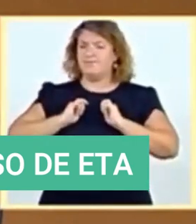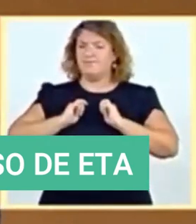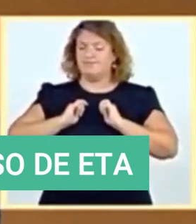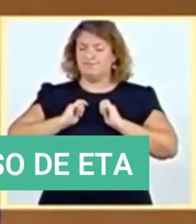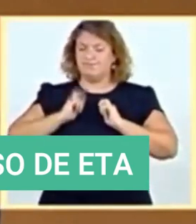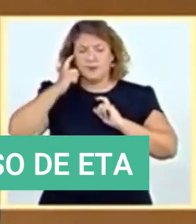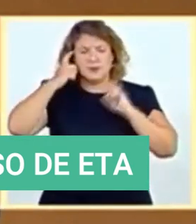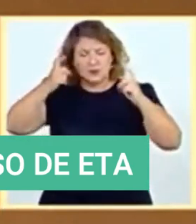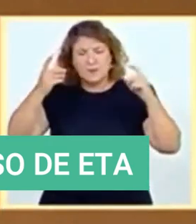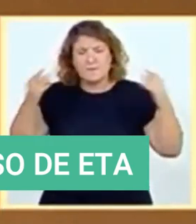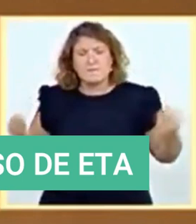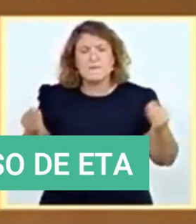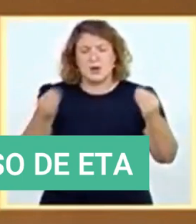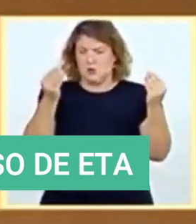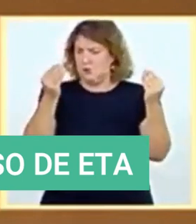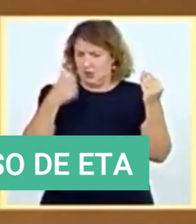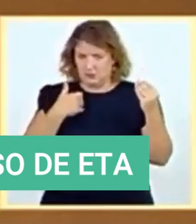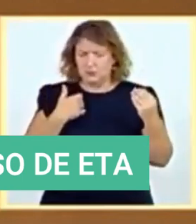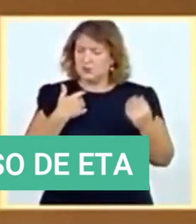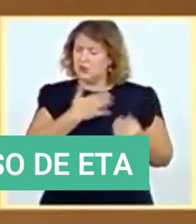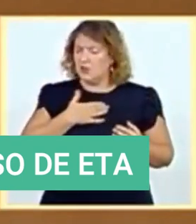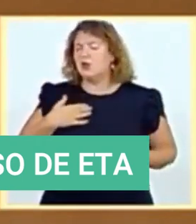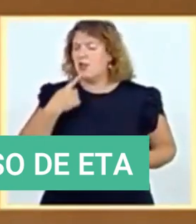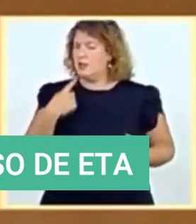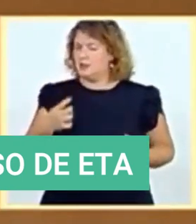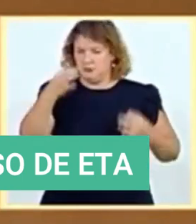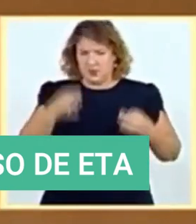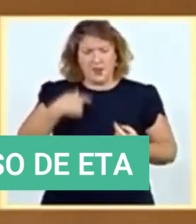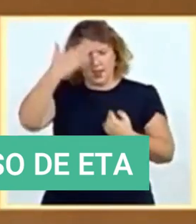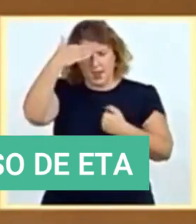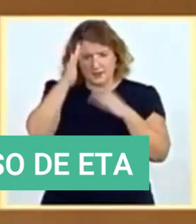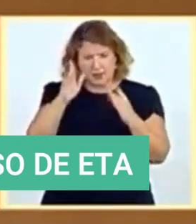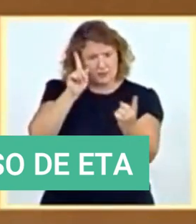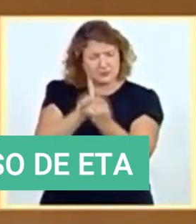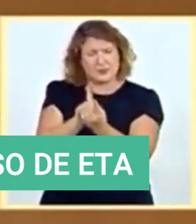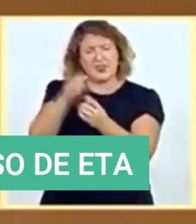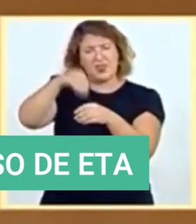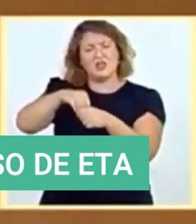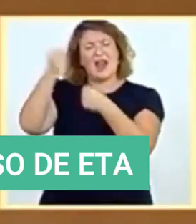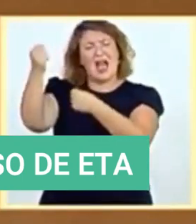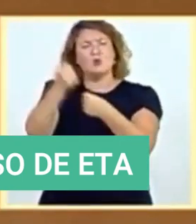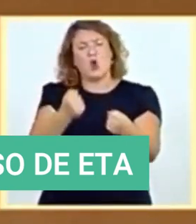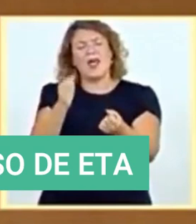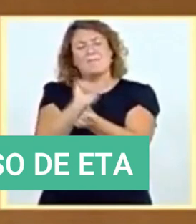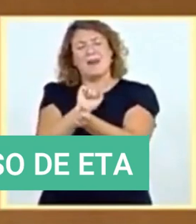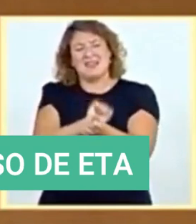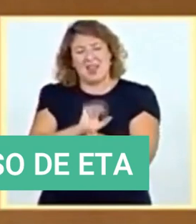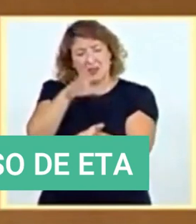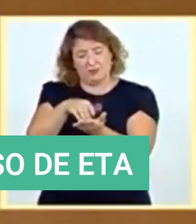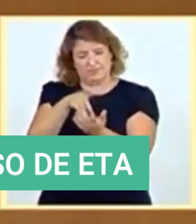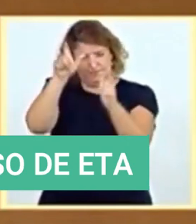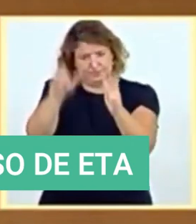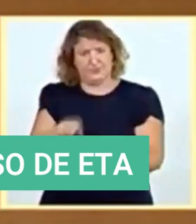mejorar, pero ha habido una atención, y quiero que usted lo sepa, señoría, correcta de la autoridad penitenciaria con Igor